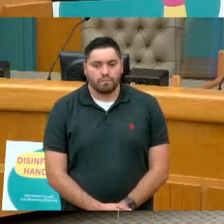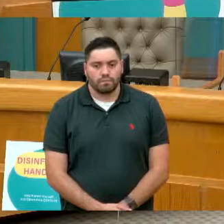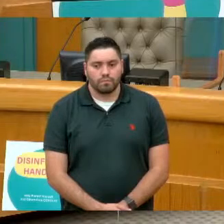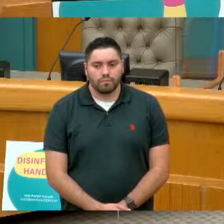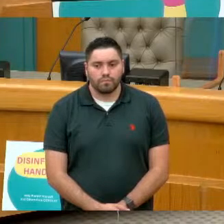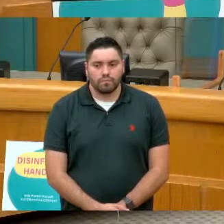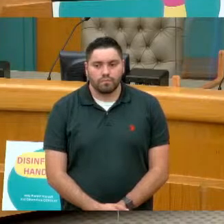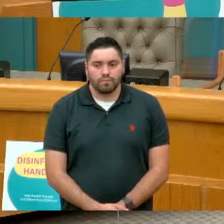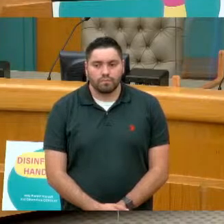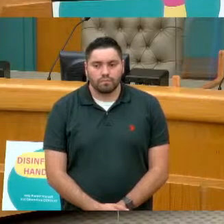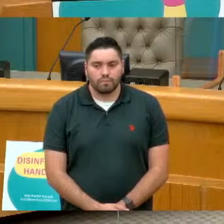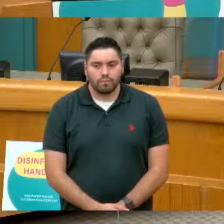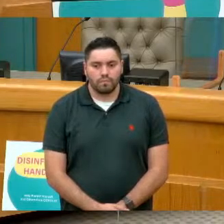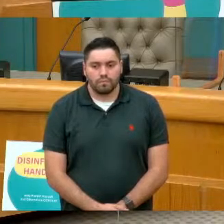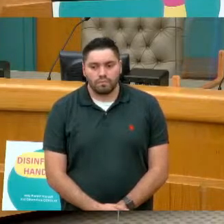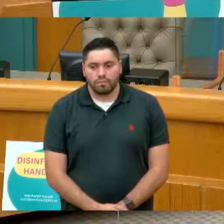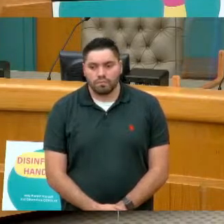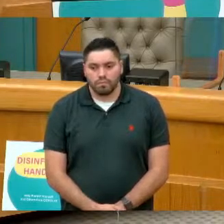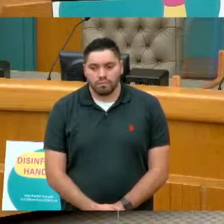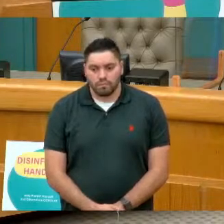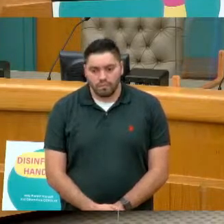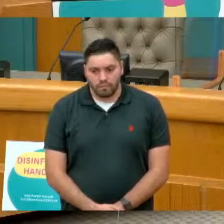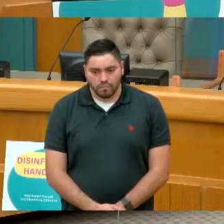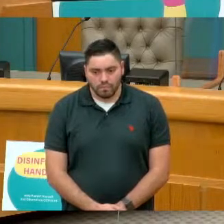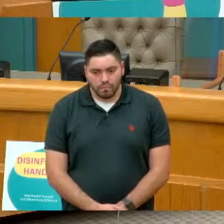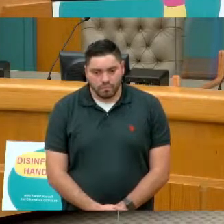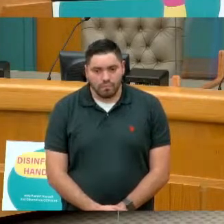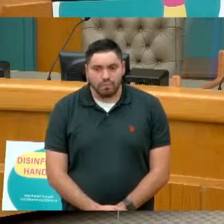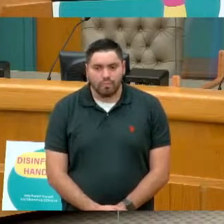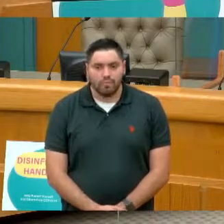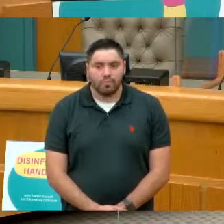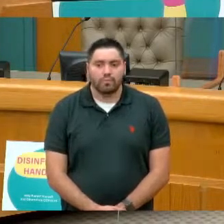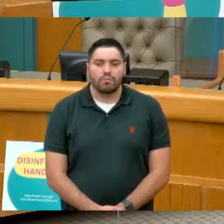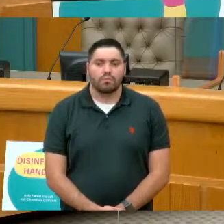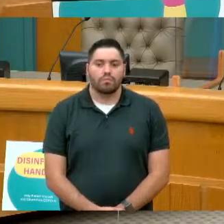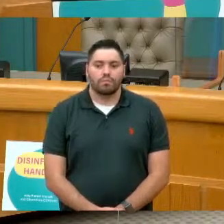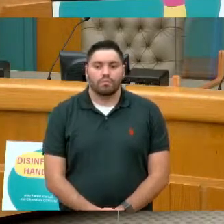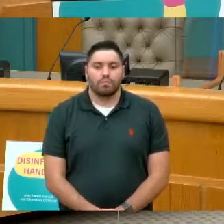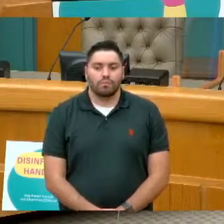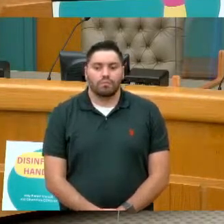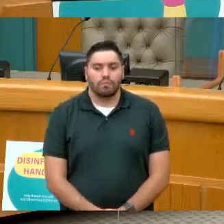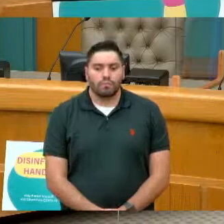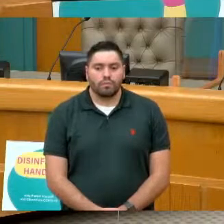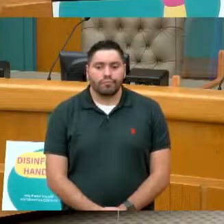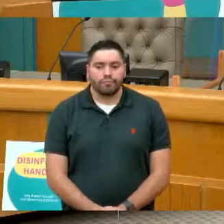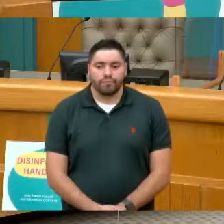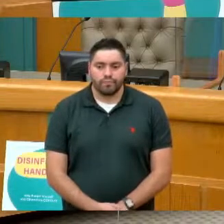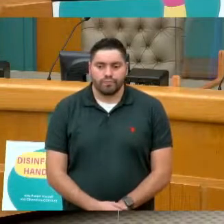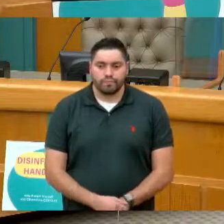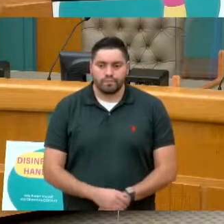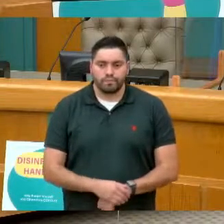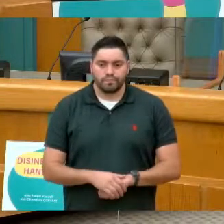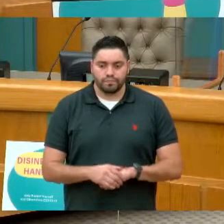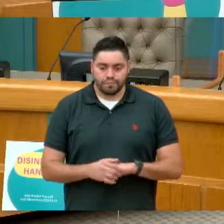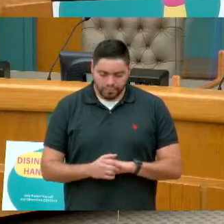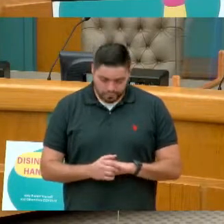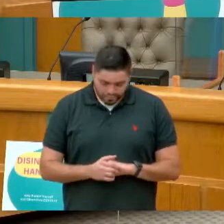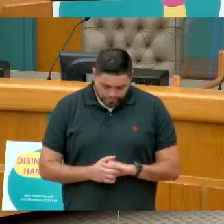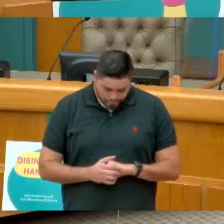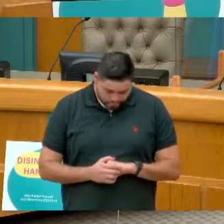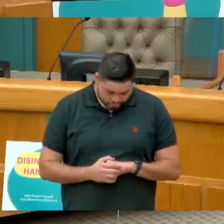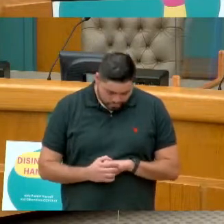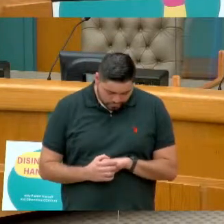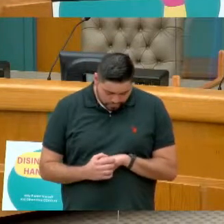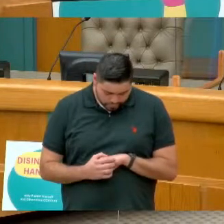361-826-7200. También tendremos una clínica móvil de vacunación contra la gripe este jueves de 8:30 a 1:30. Exhortamos a todos los residentes mayores de